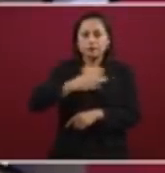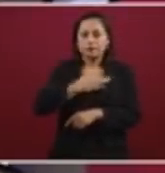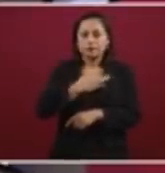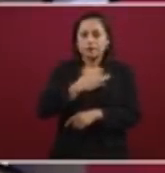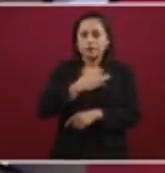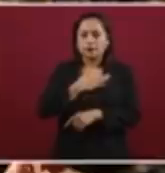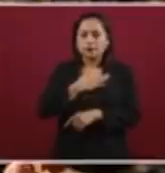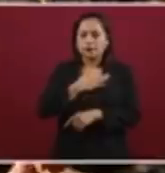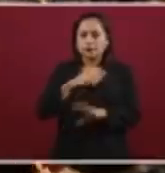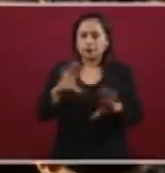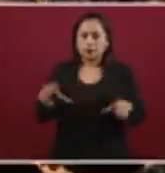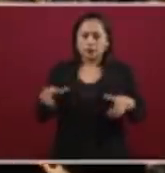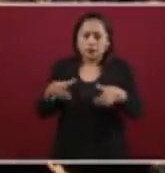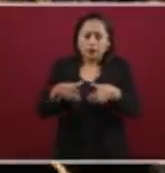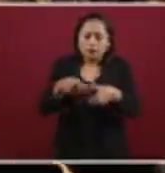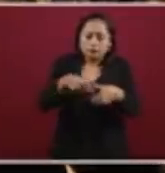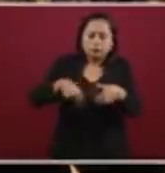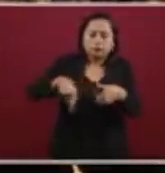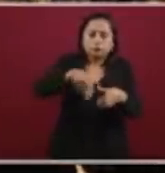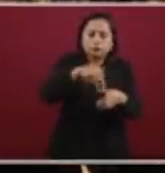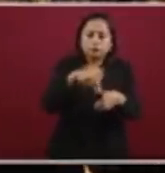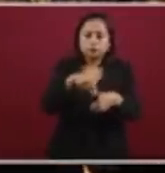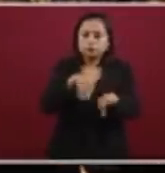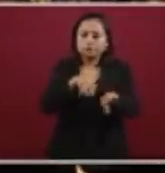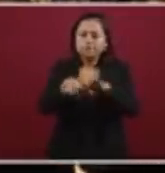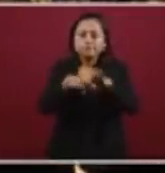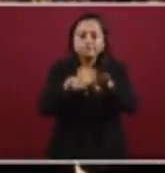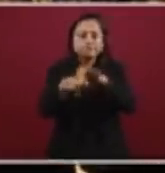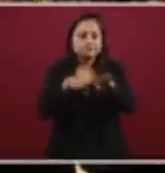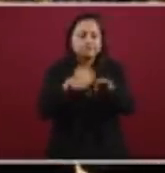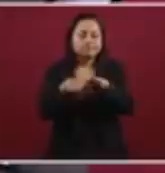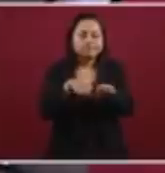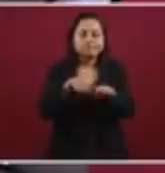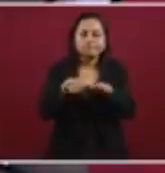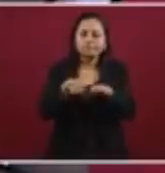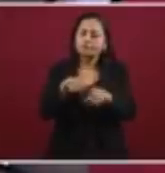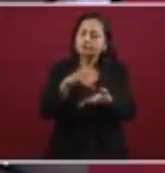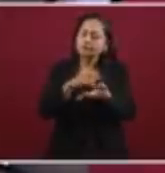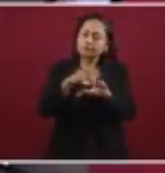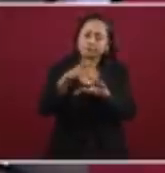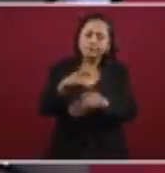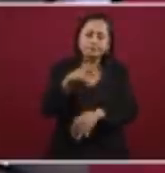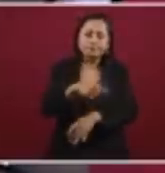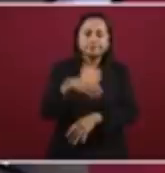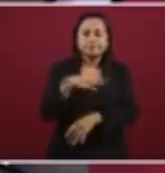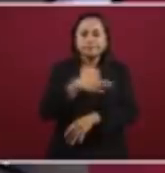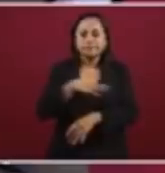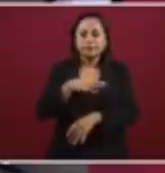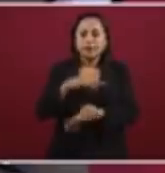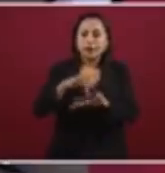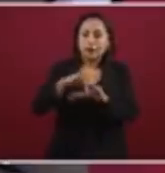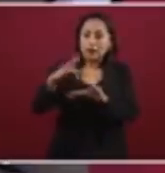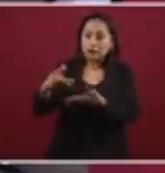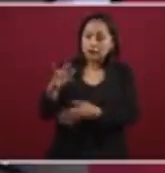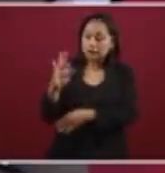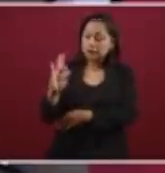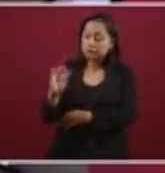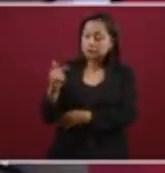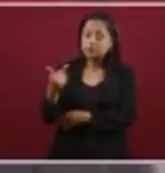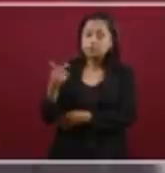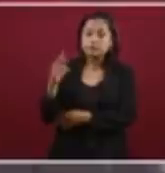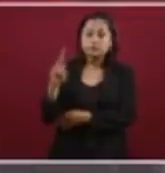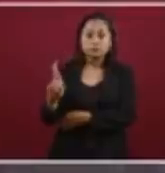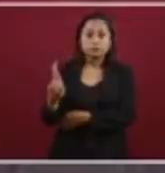y el esclarecimiento de estos hechos agradecerle mucho a la fiscalía general qué